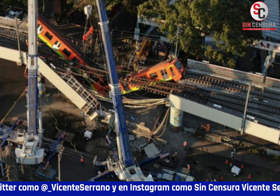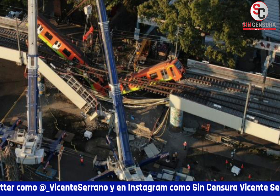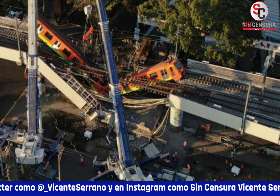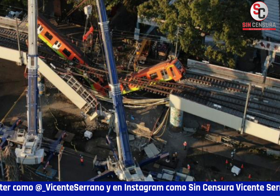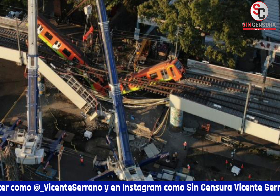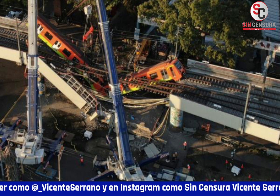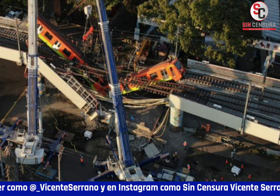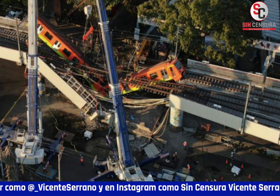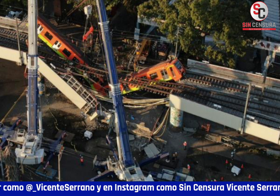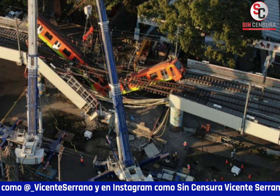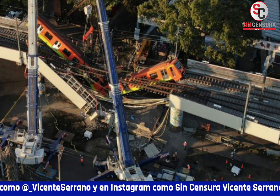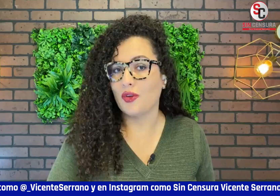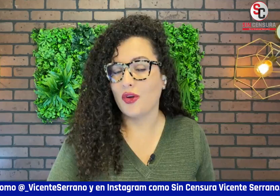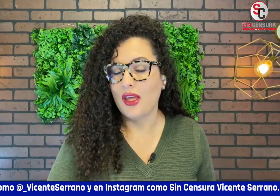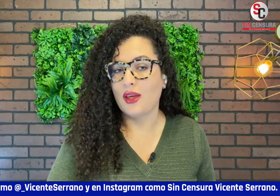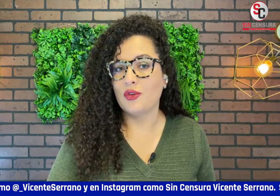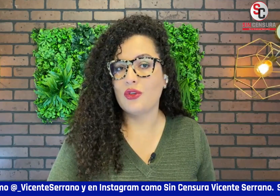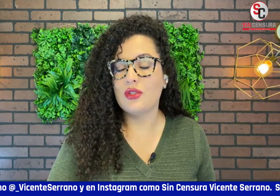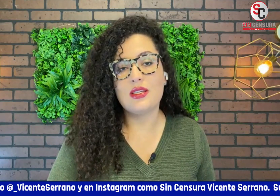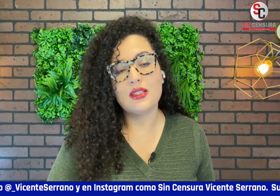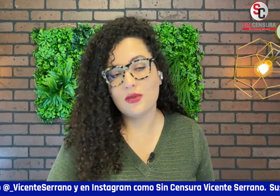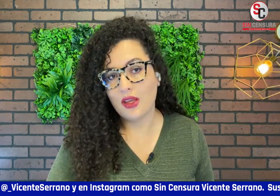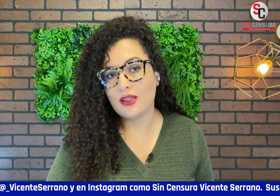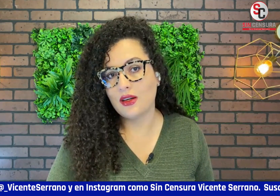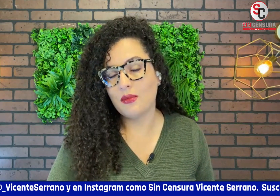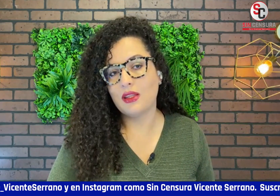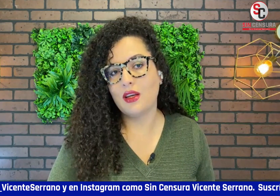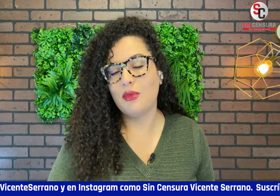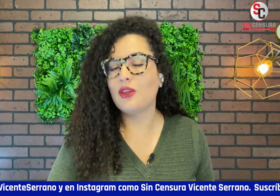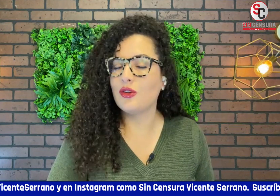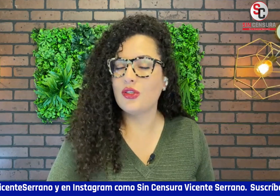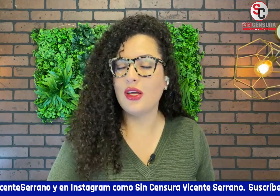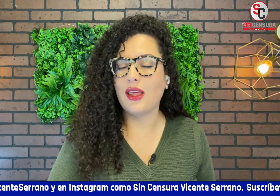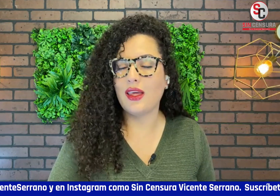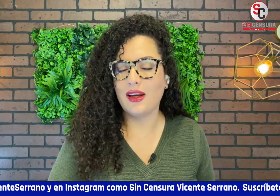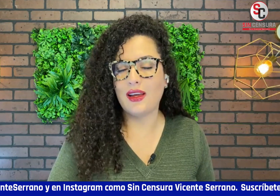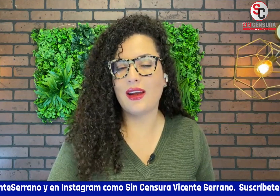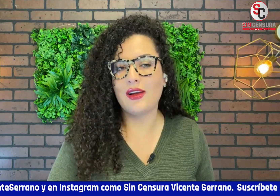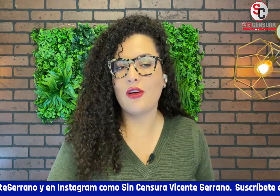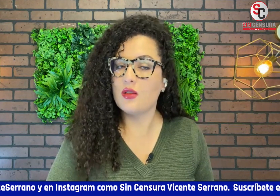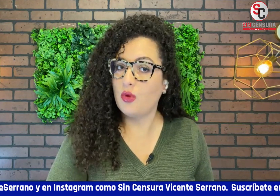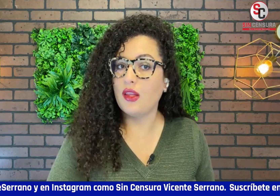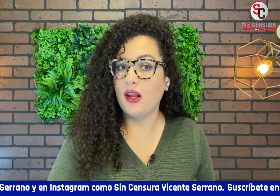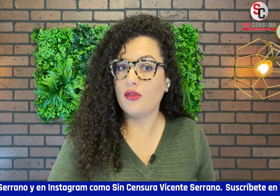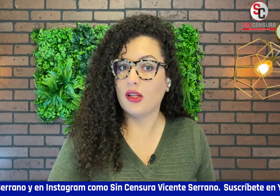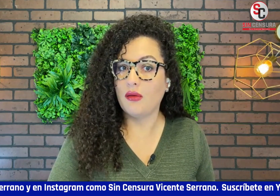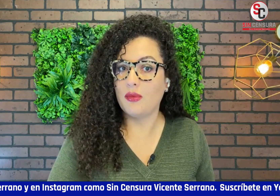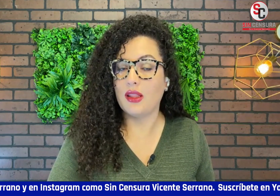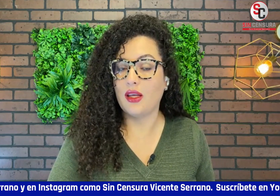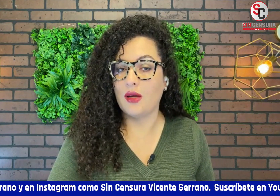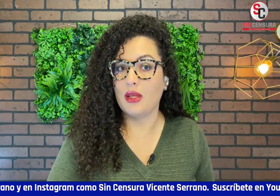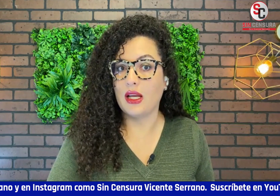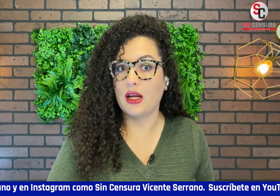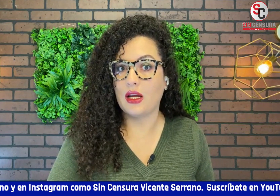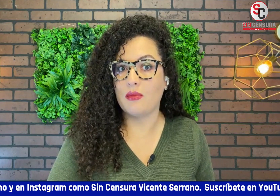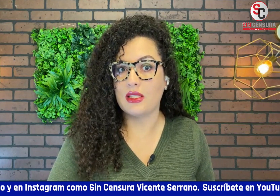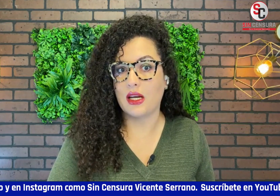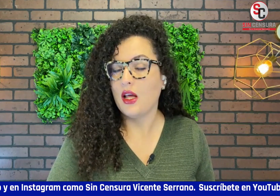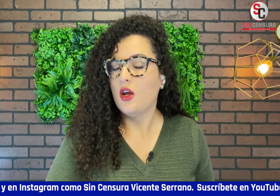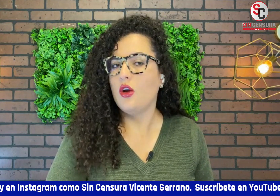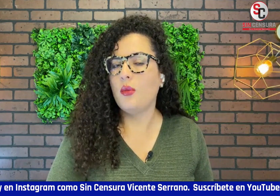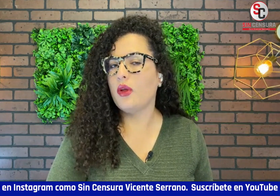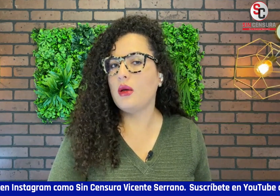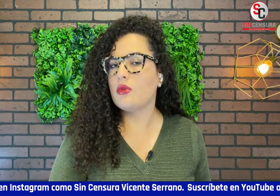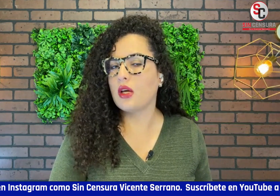de fallas en el mantenimiento. Entonces, esas fallas en el mantenimiento, sí, ¿a quién creen que le corresponden? Efectivamente, a Miguel Ángel